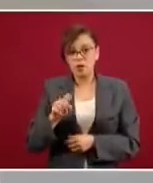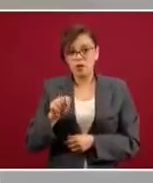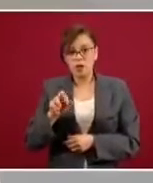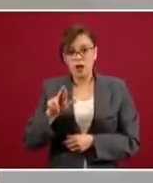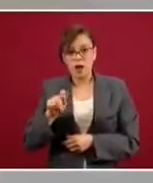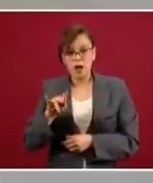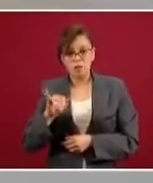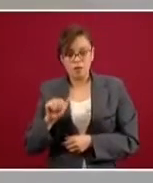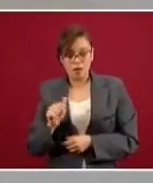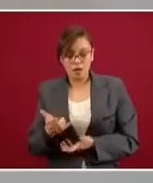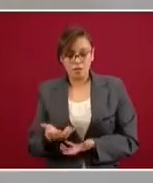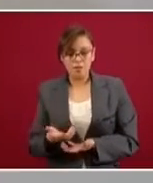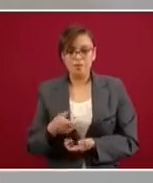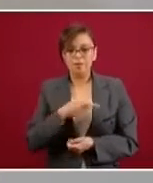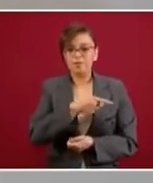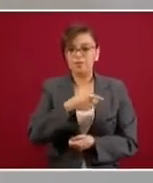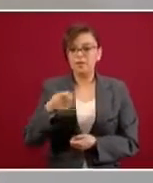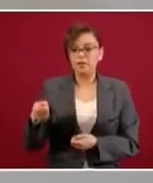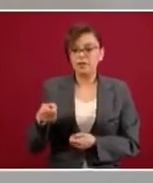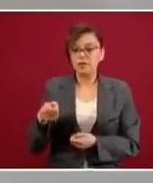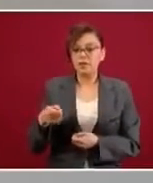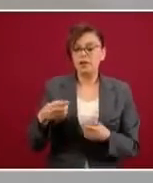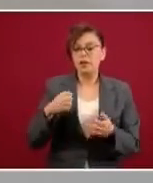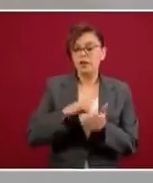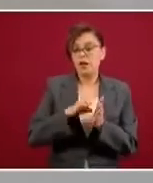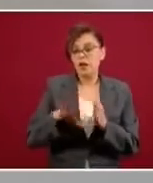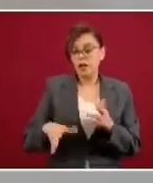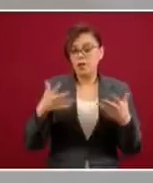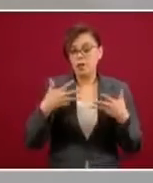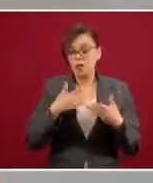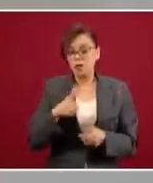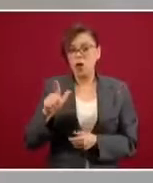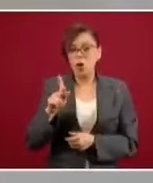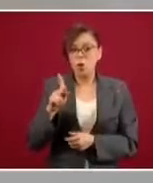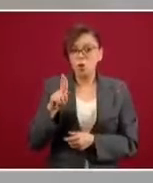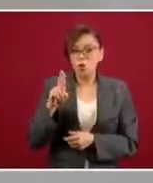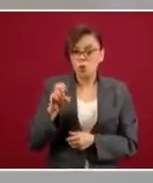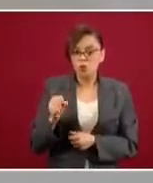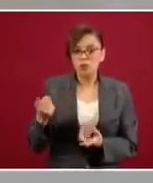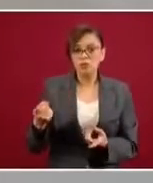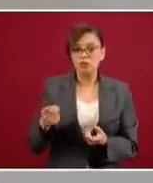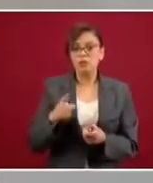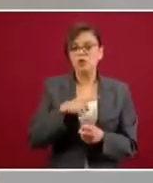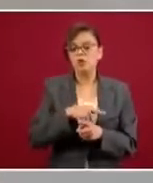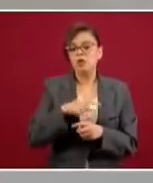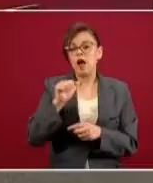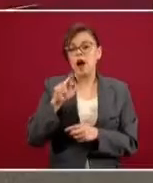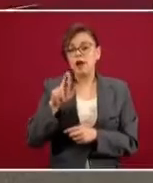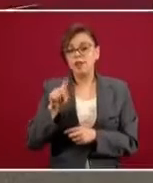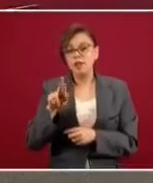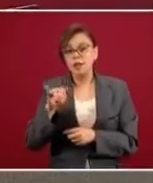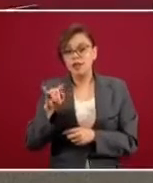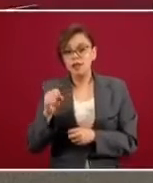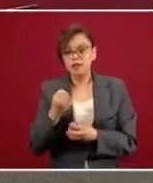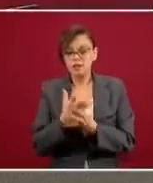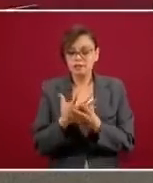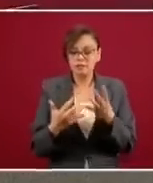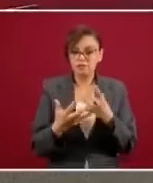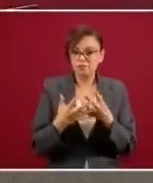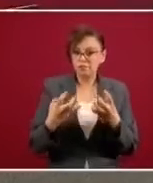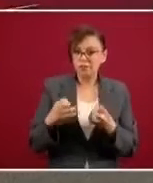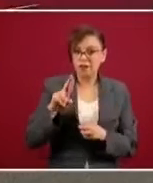padecen enfermedades autoinmunes como el lupus eritematoso generalizado, la artritis reumatoide y varias